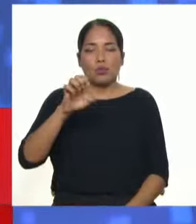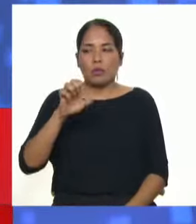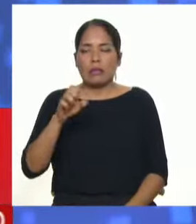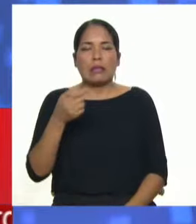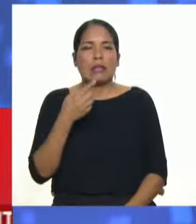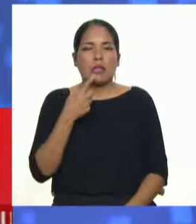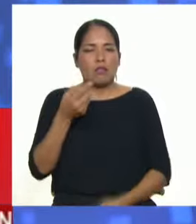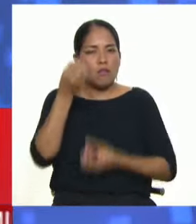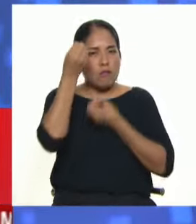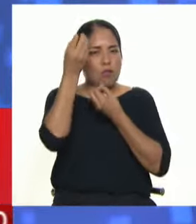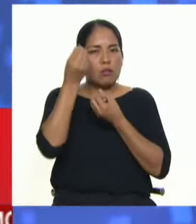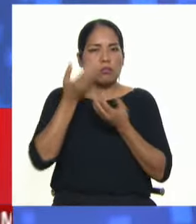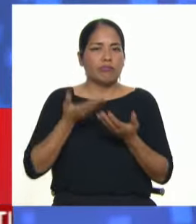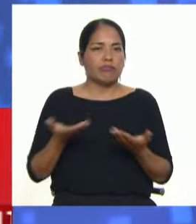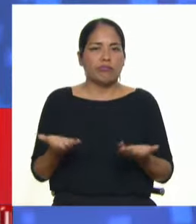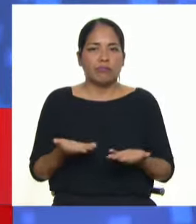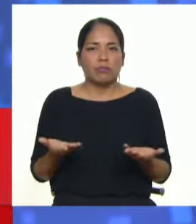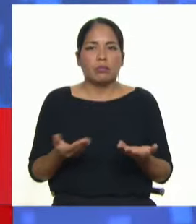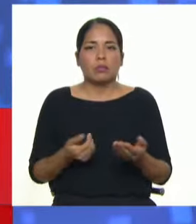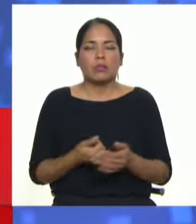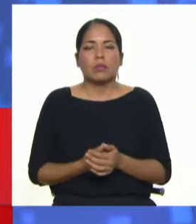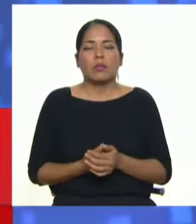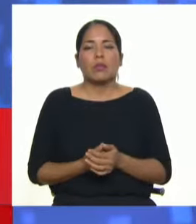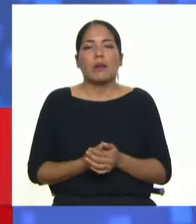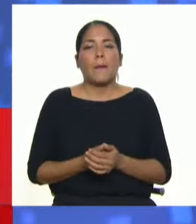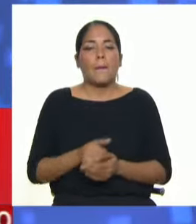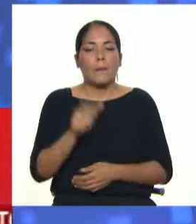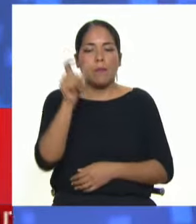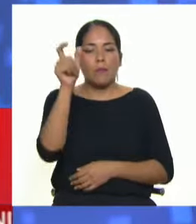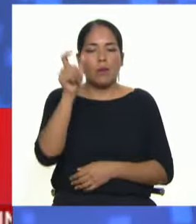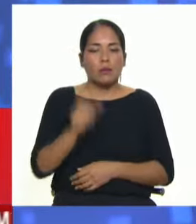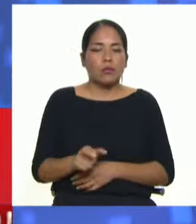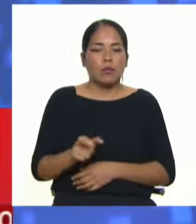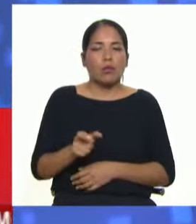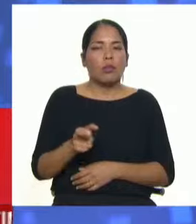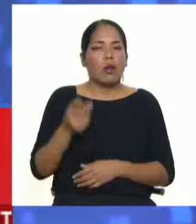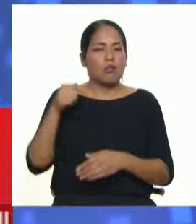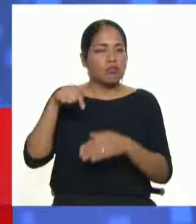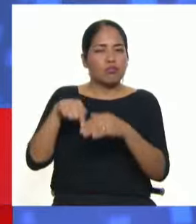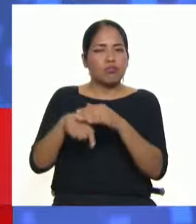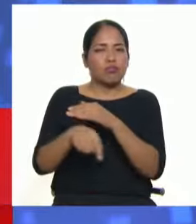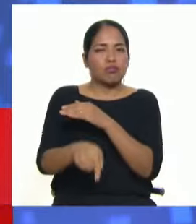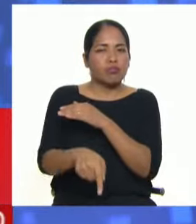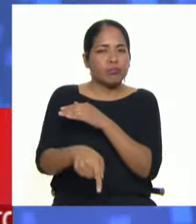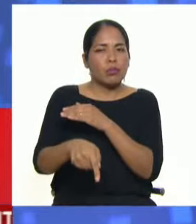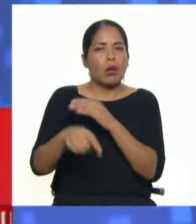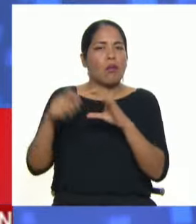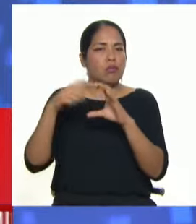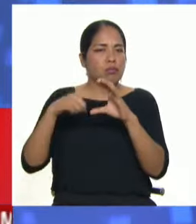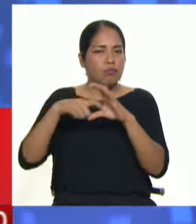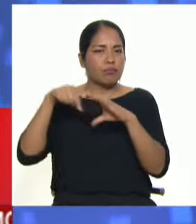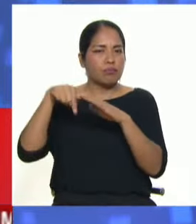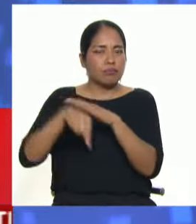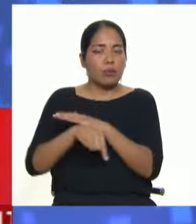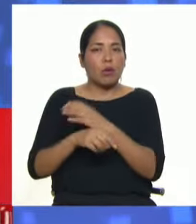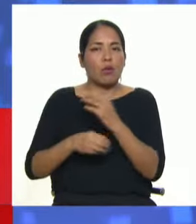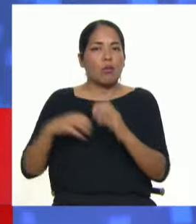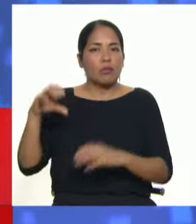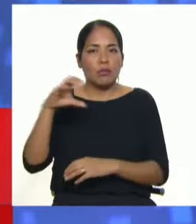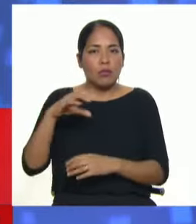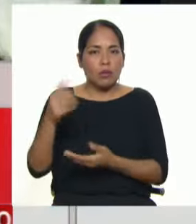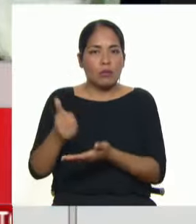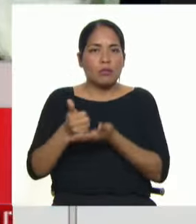nos brinde información acerca del rescate de una persona que había quedado atrapada en un socavón. ¿Cómo está? Buenos días, señor